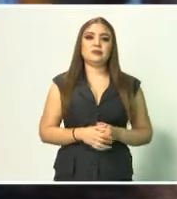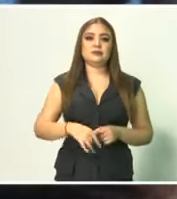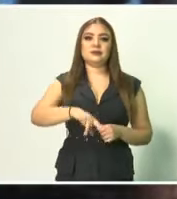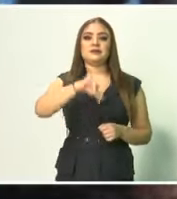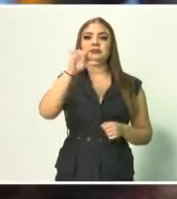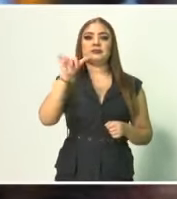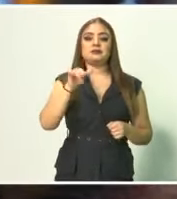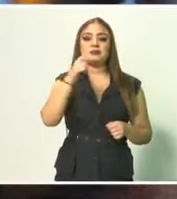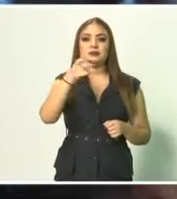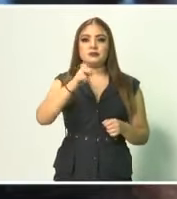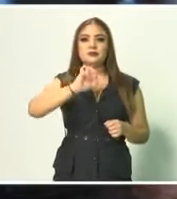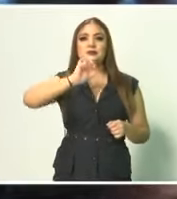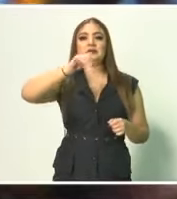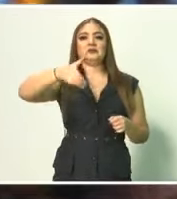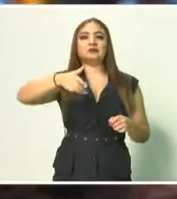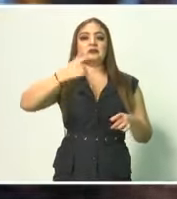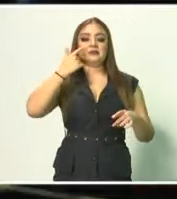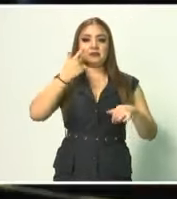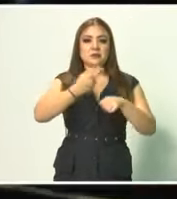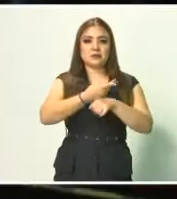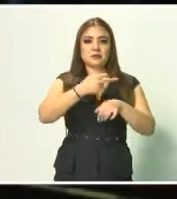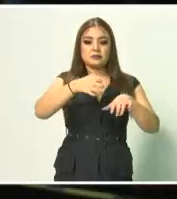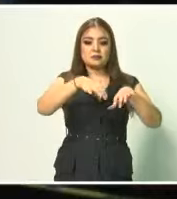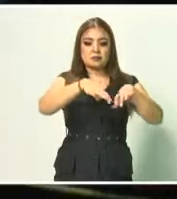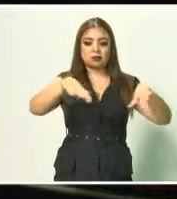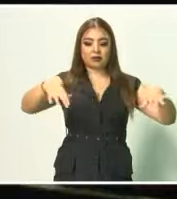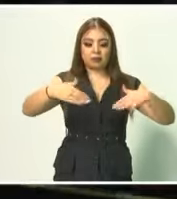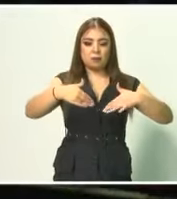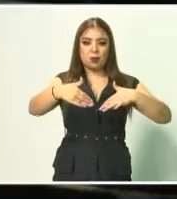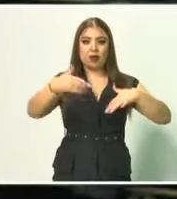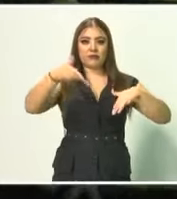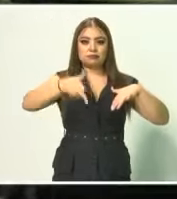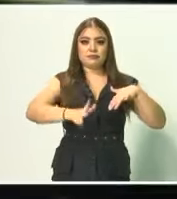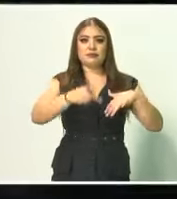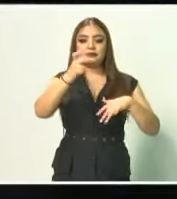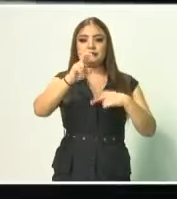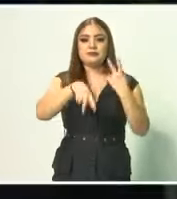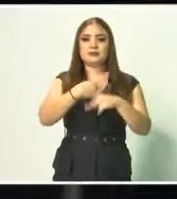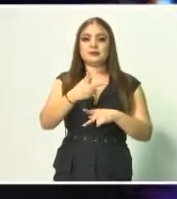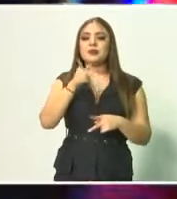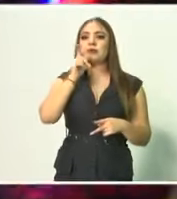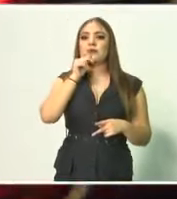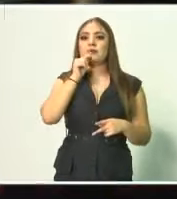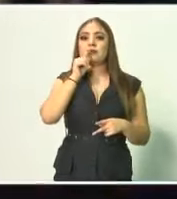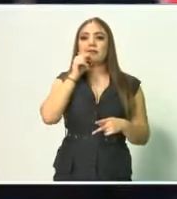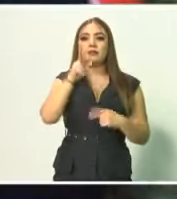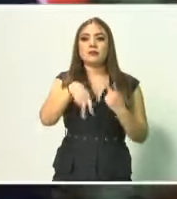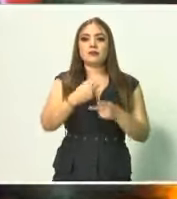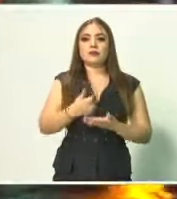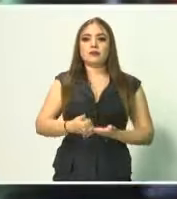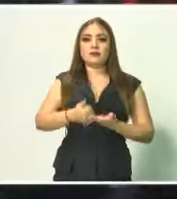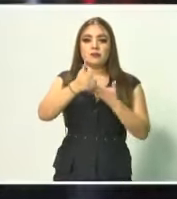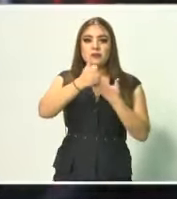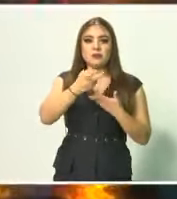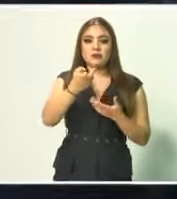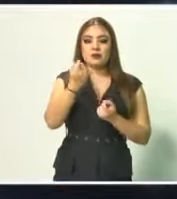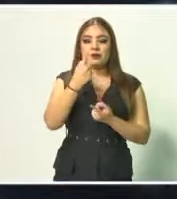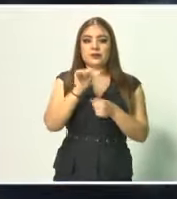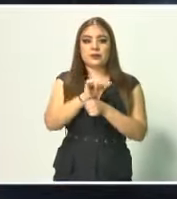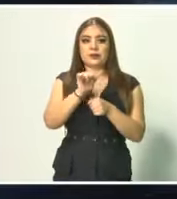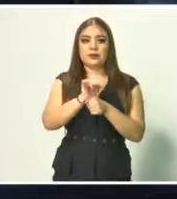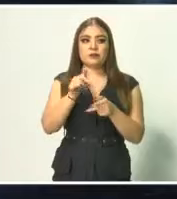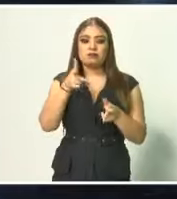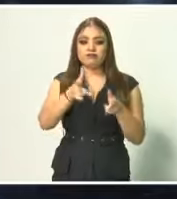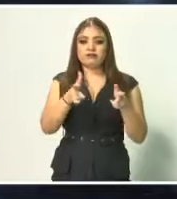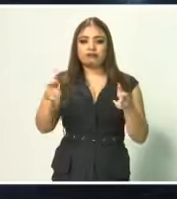luego del incidente que agentes de la Dirección de Tránsito y Vialidad acudieron al auxilio de los automovilistas varados.